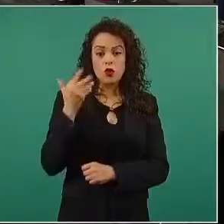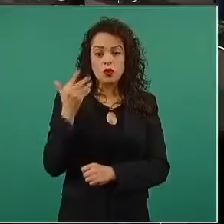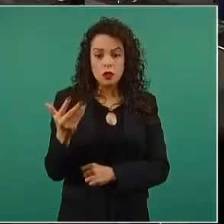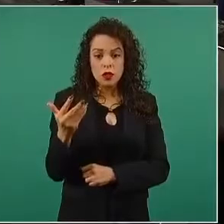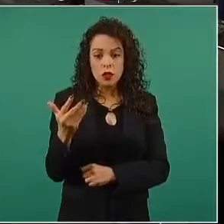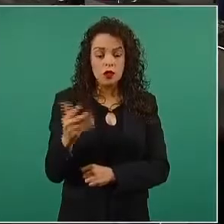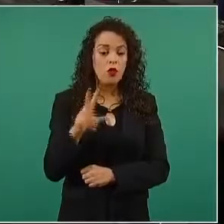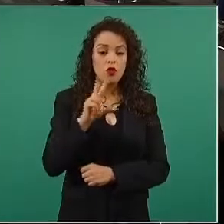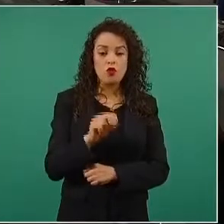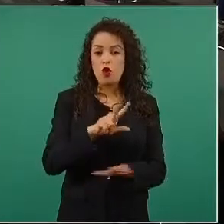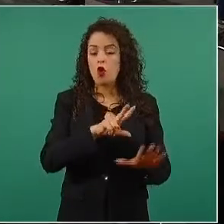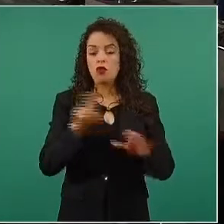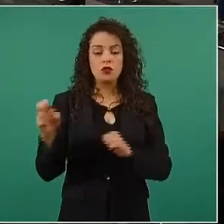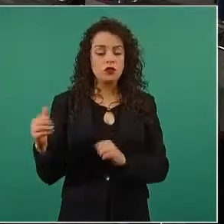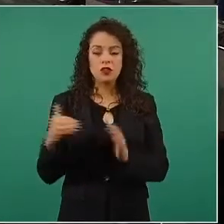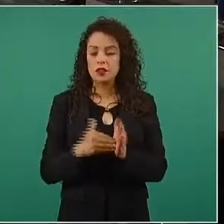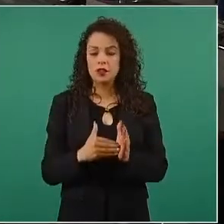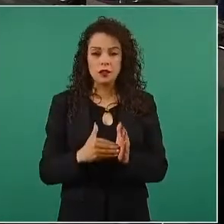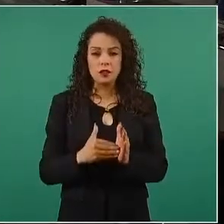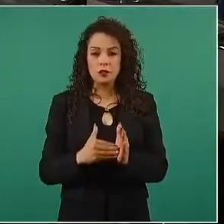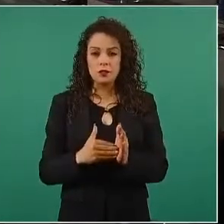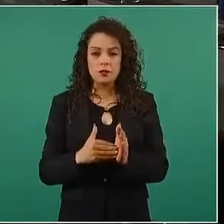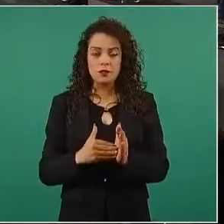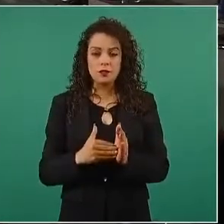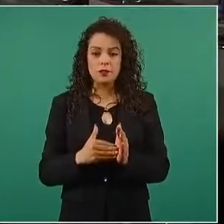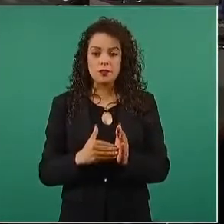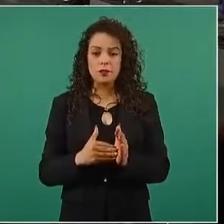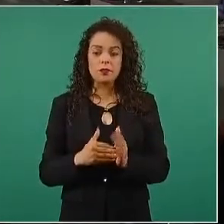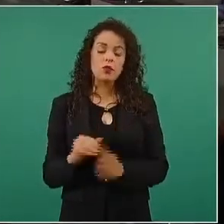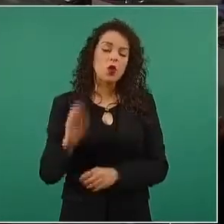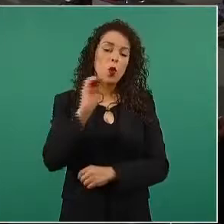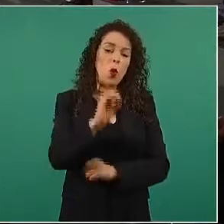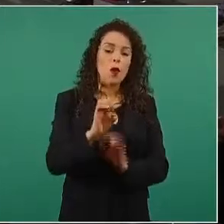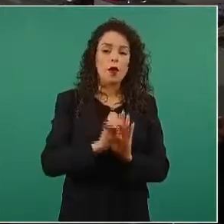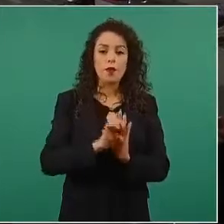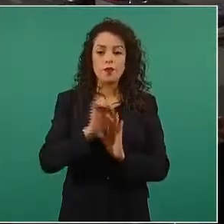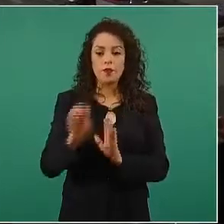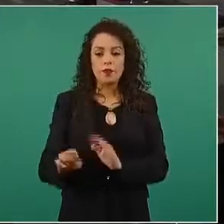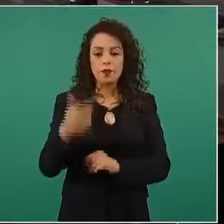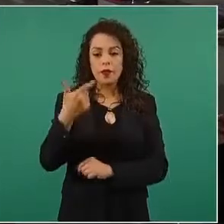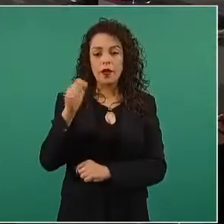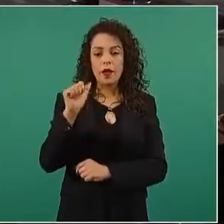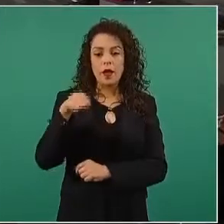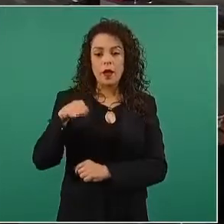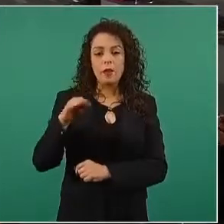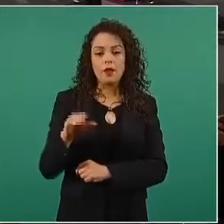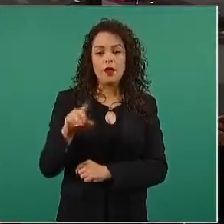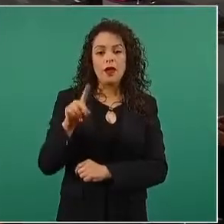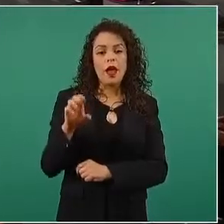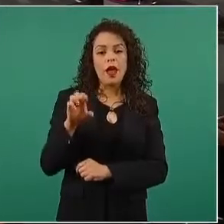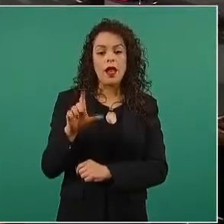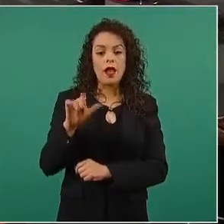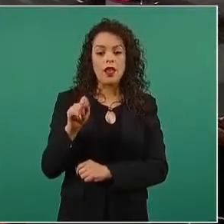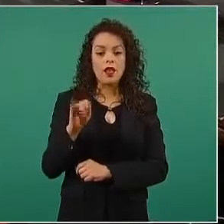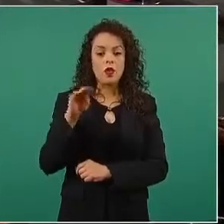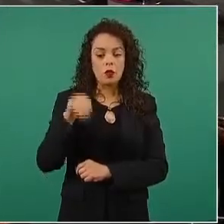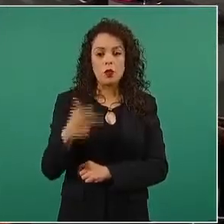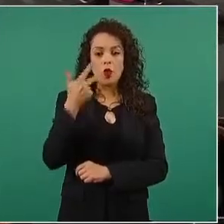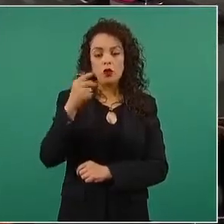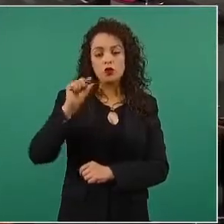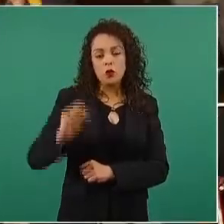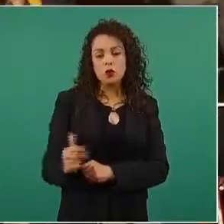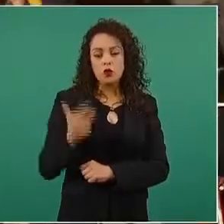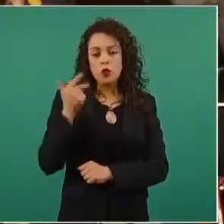de 800,000, o por ejemplo Ganfeng Lithium 8.8, es